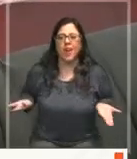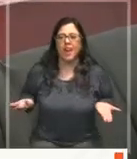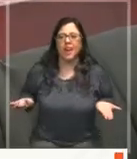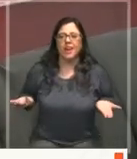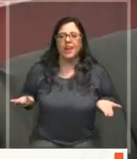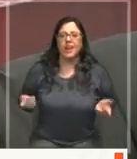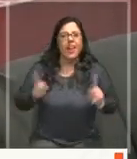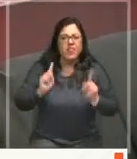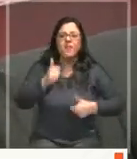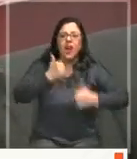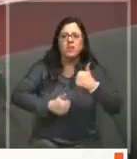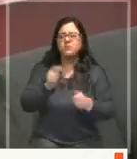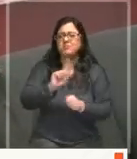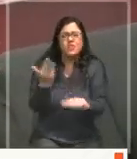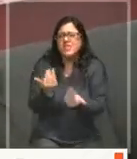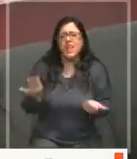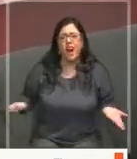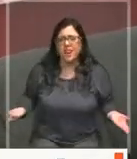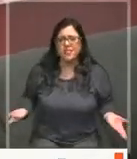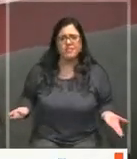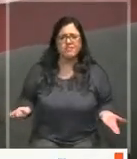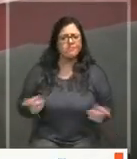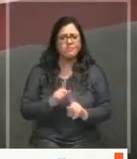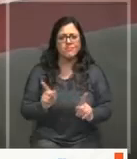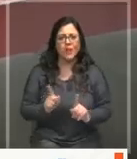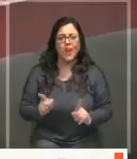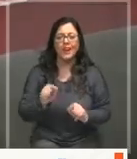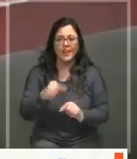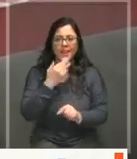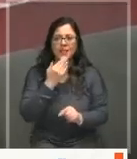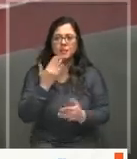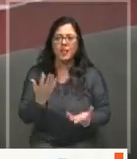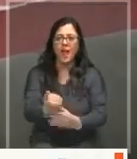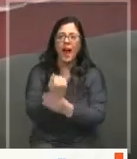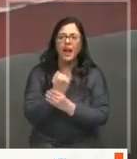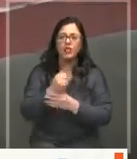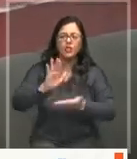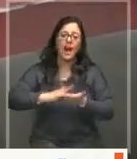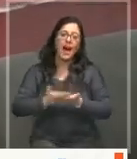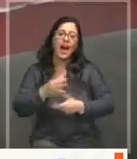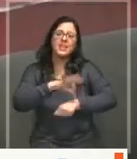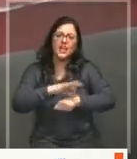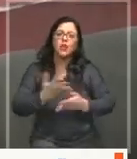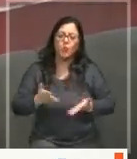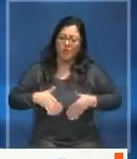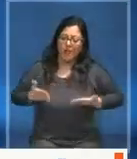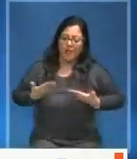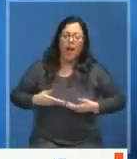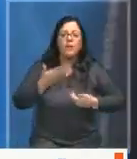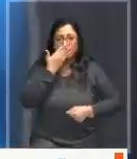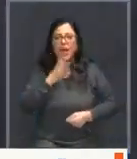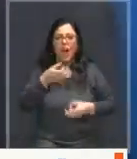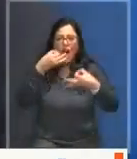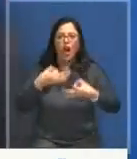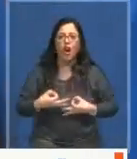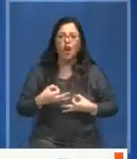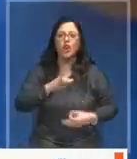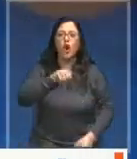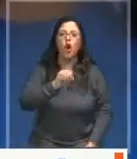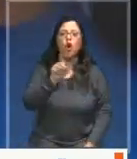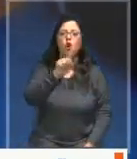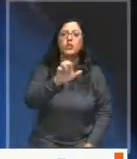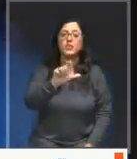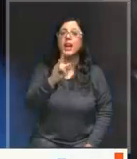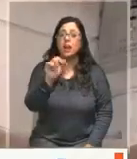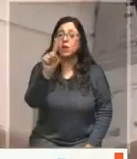tiene que ser competitivo y no es necesario que sea competitivo, porque también eso te ayuda a la salud, te ayuda a sentirte mucho mejor. José Luis tiene toda la